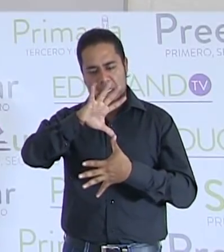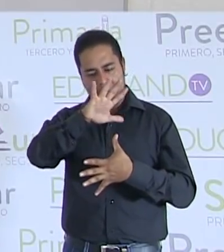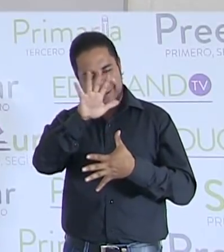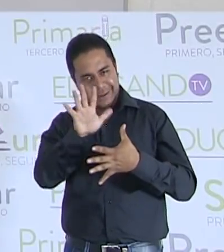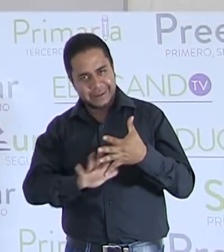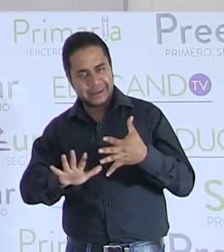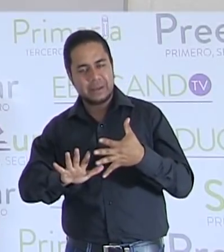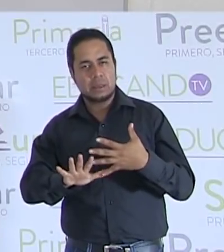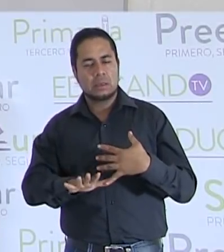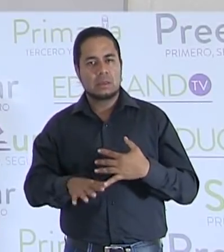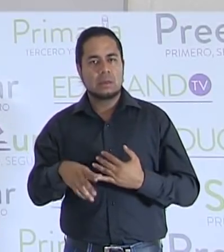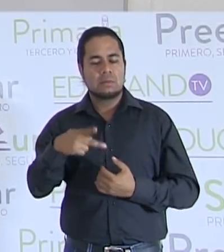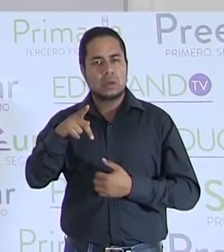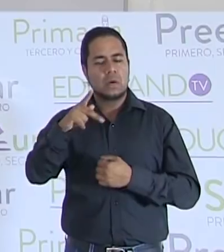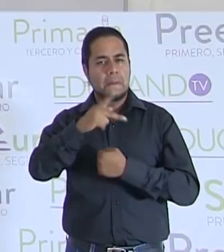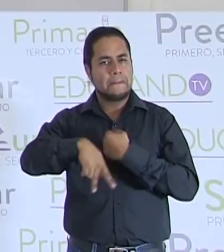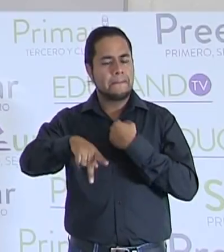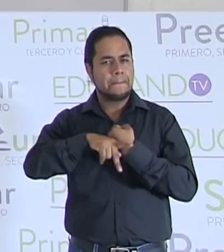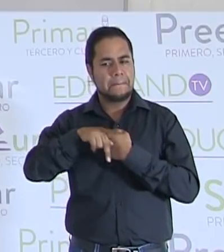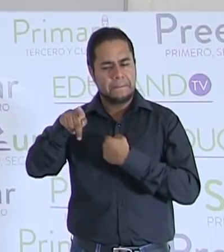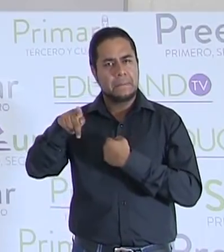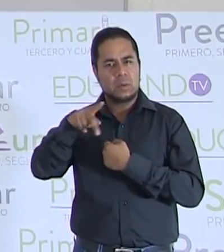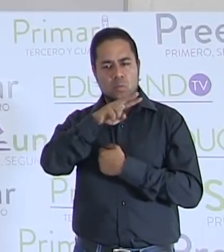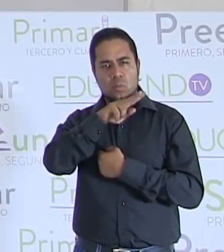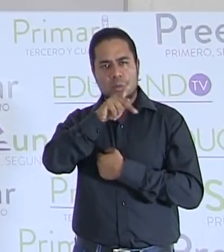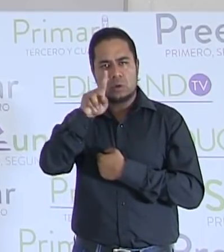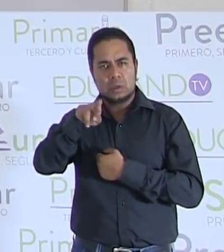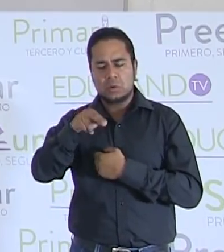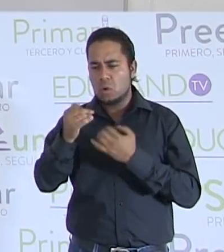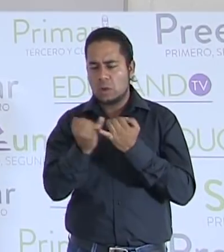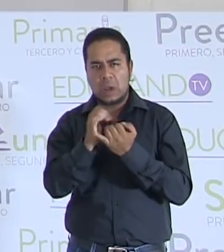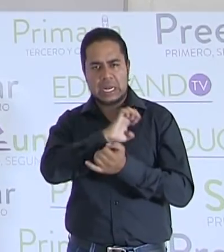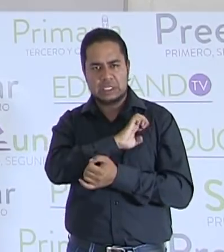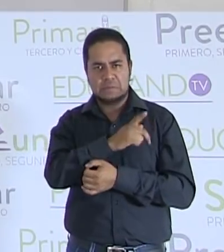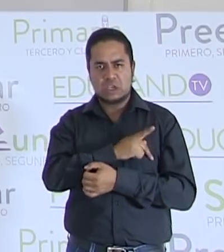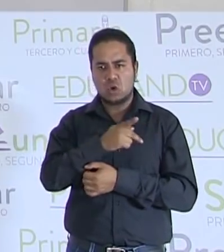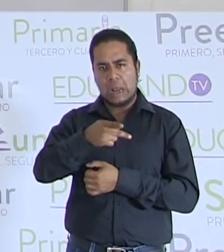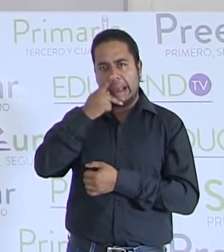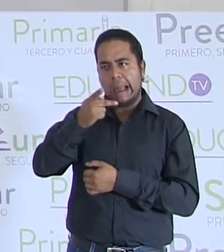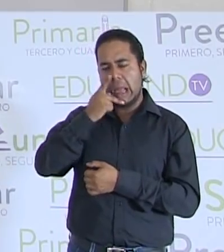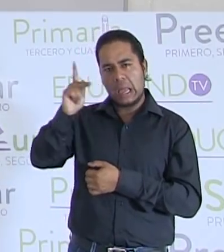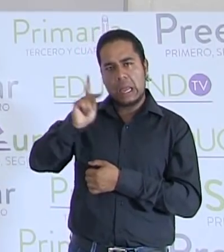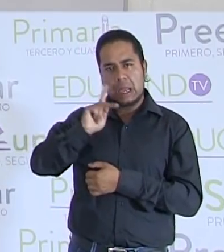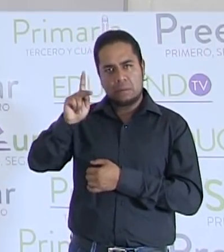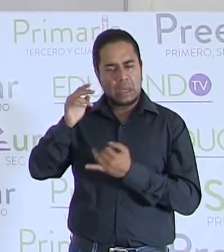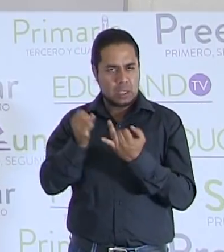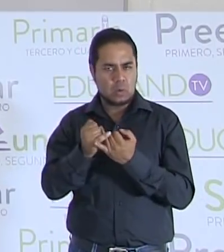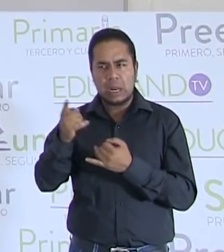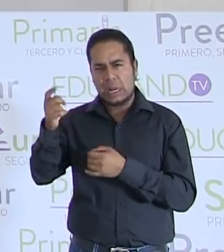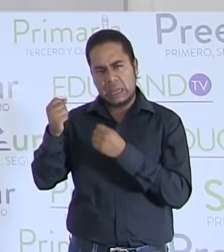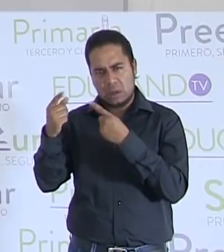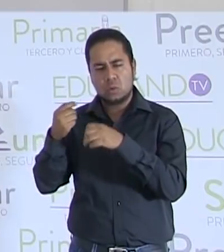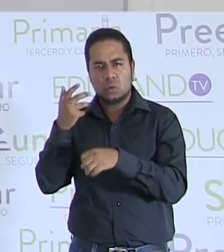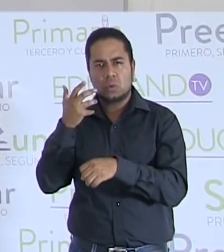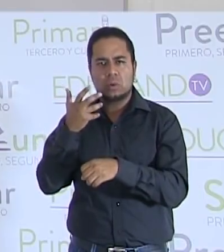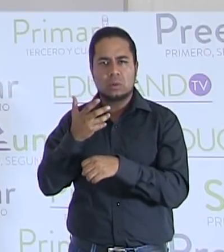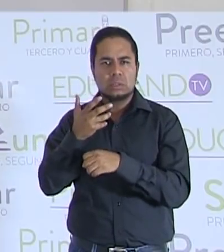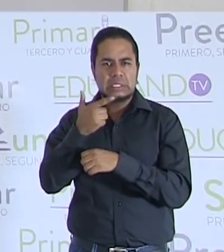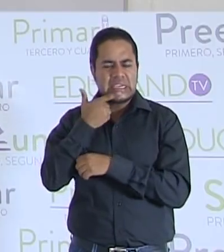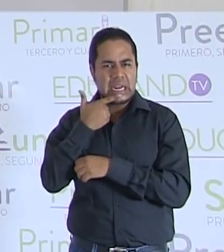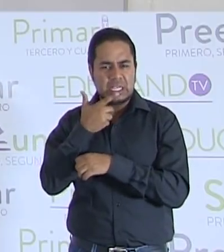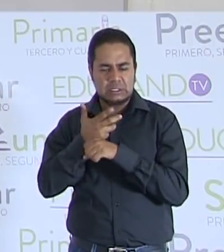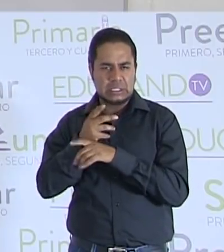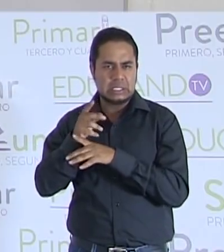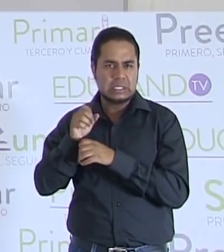que habla español igual que nosotros. También ahí hablan inglés, pero la mayoría de la gente